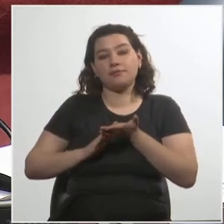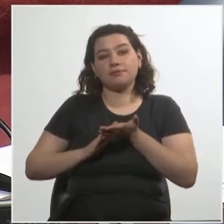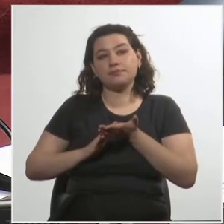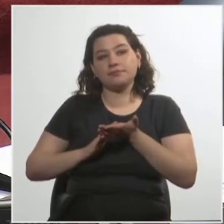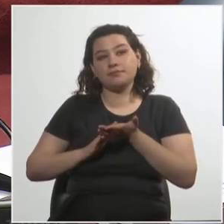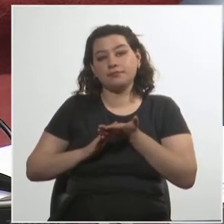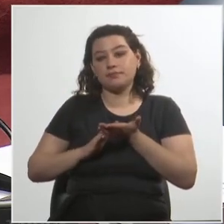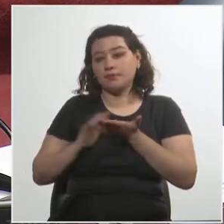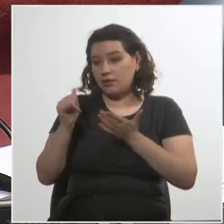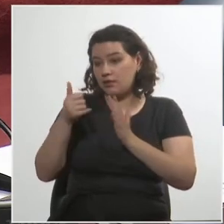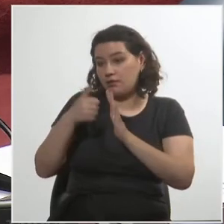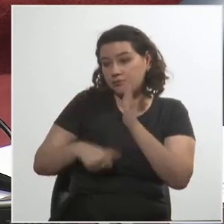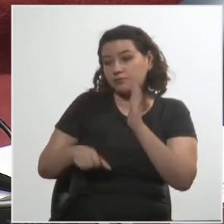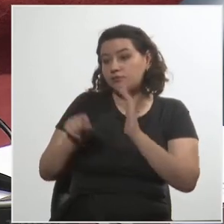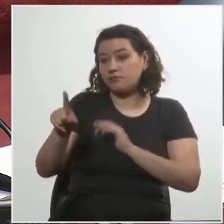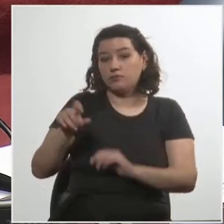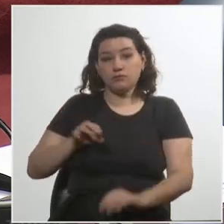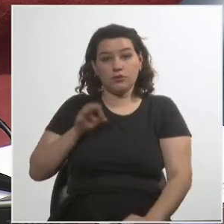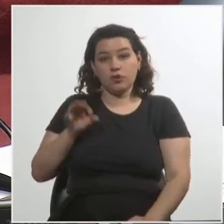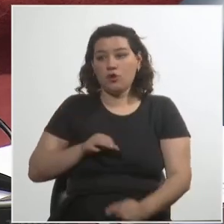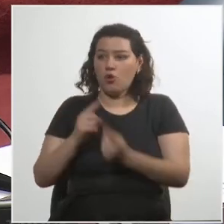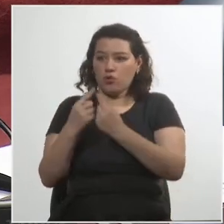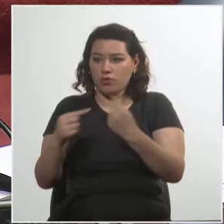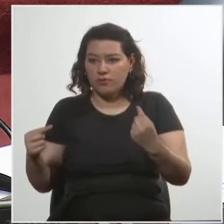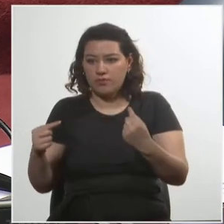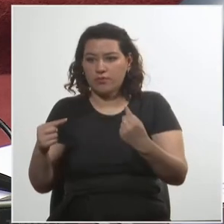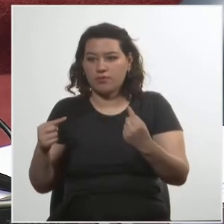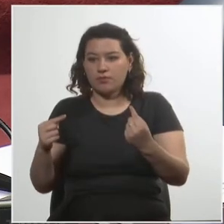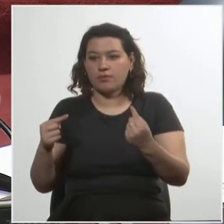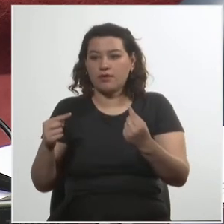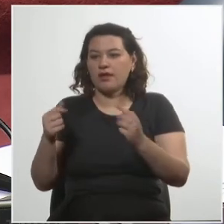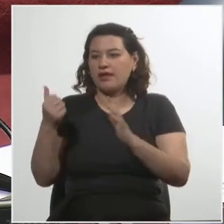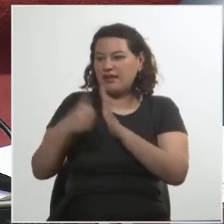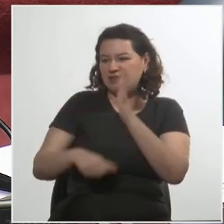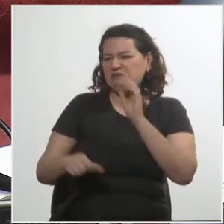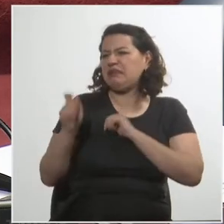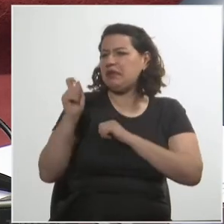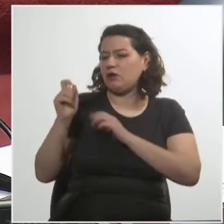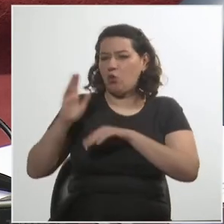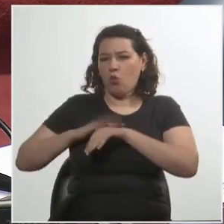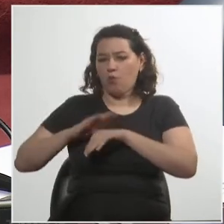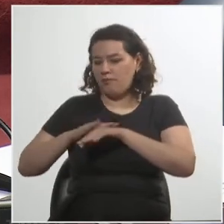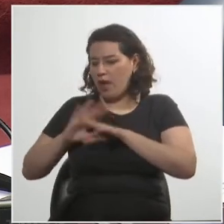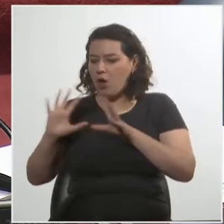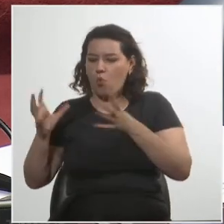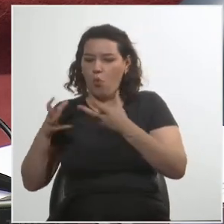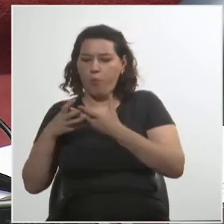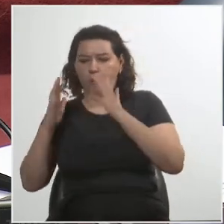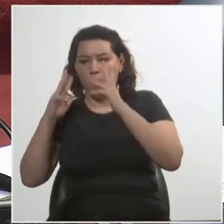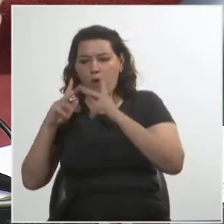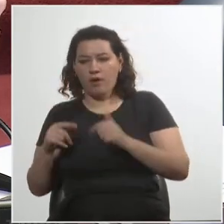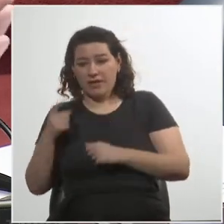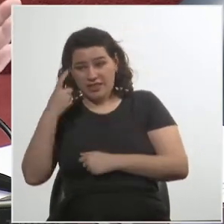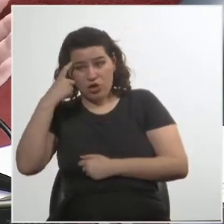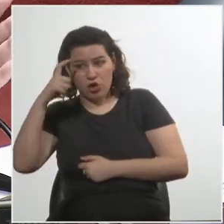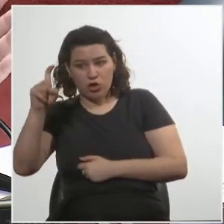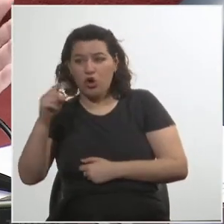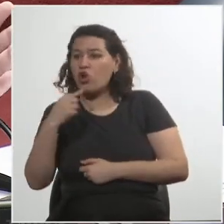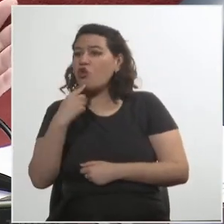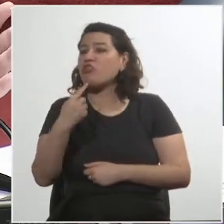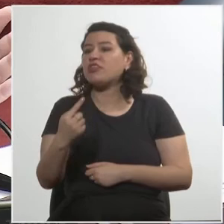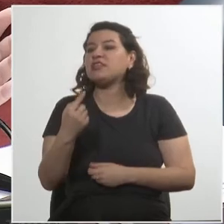la lesión a su vida o a sus bienes por grupos de carácter ideológico y no define